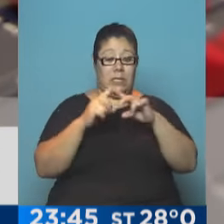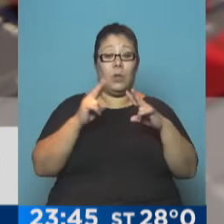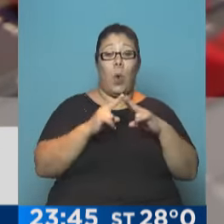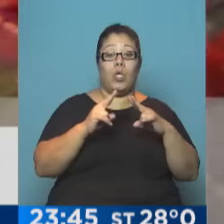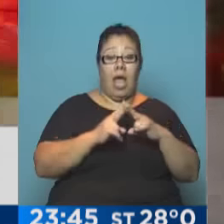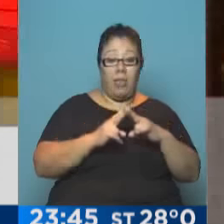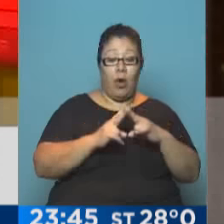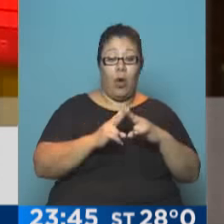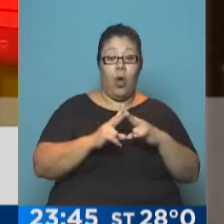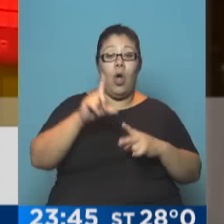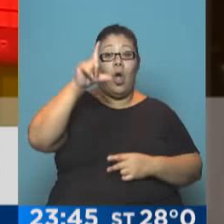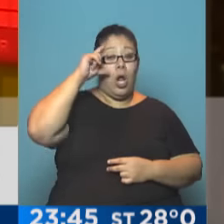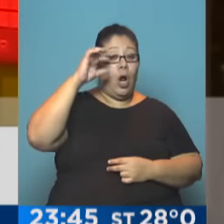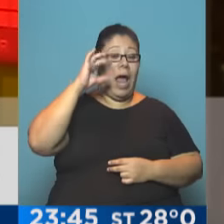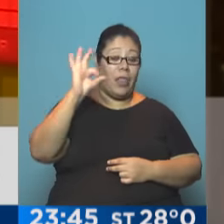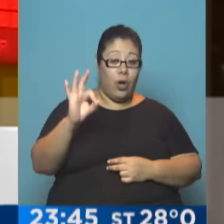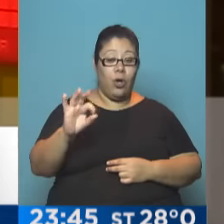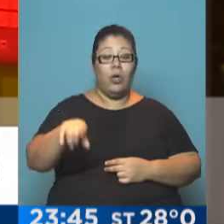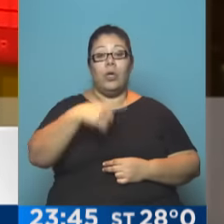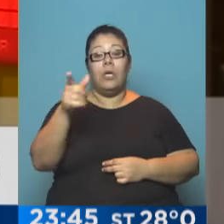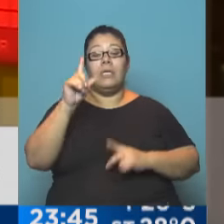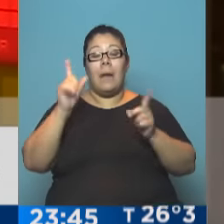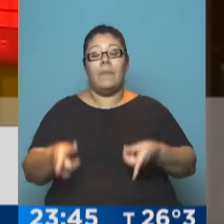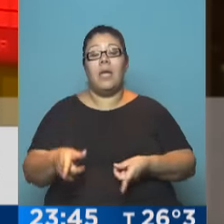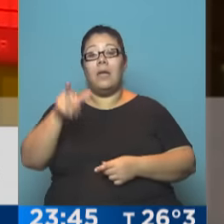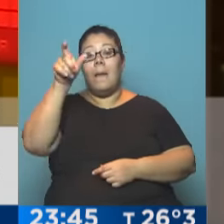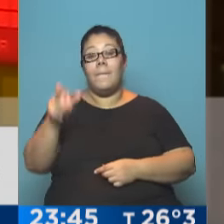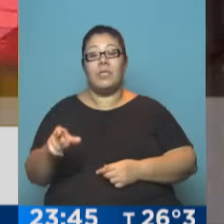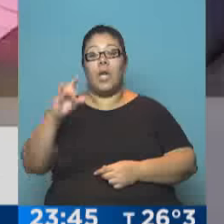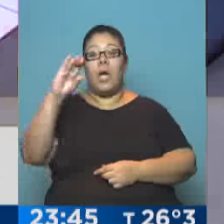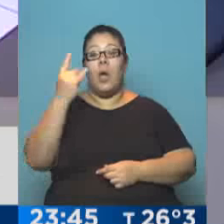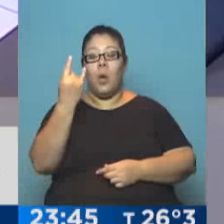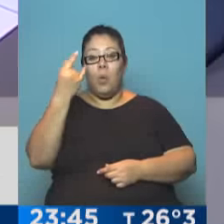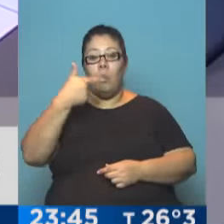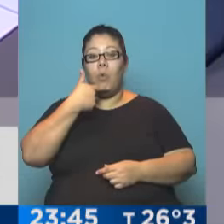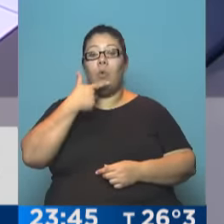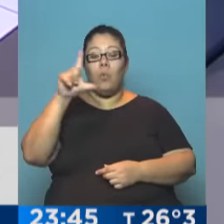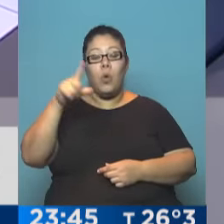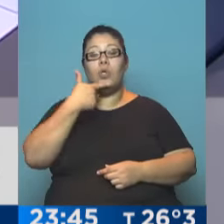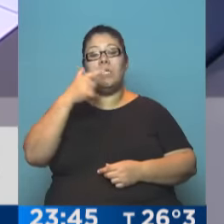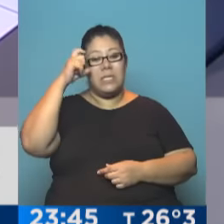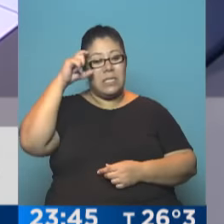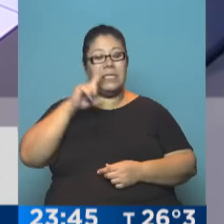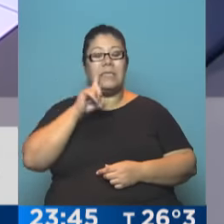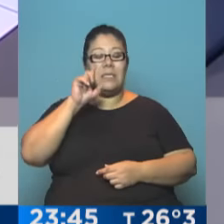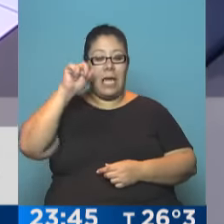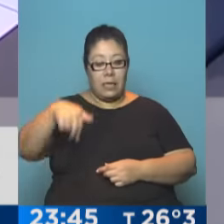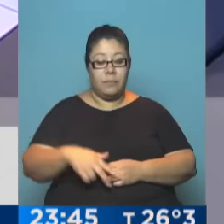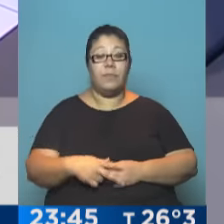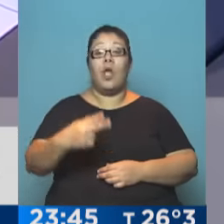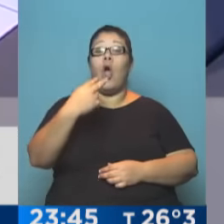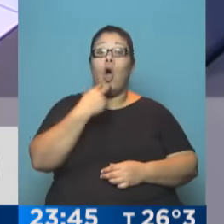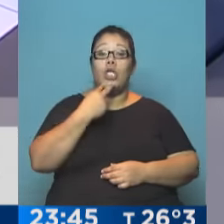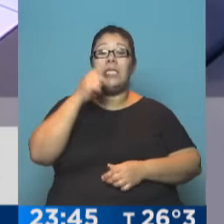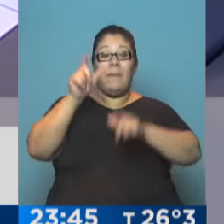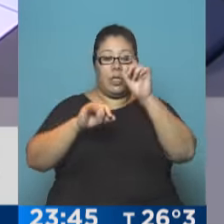Néstor Leonardo y el familiar de las víctimas del atentado a la AMIA, Sergio Bustain. En el caso, hay otras 11 personas que sí están